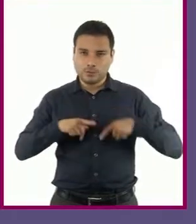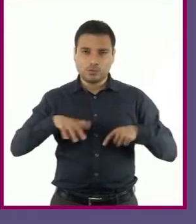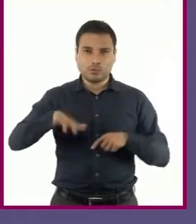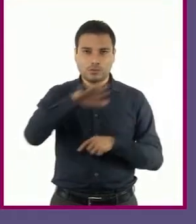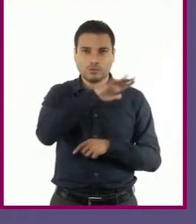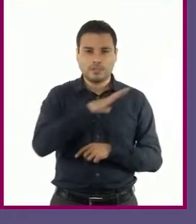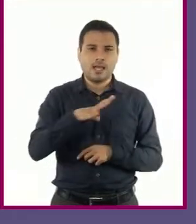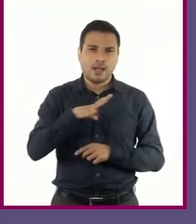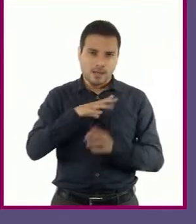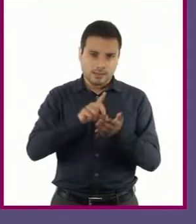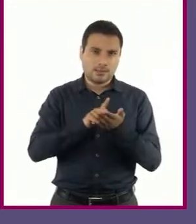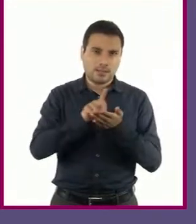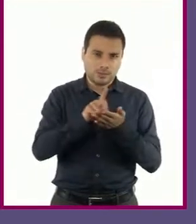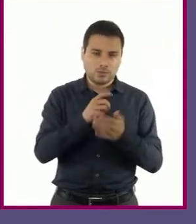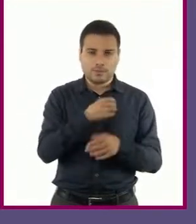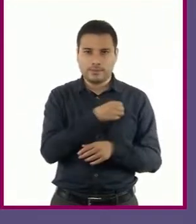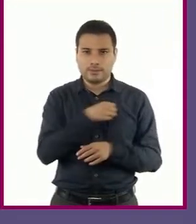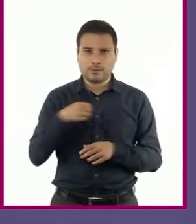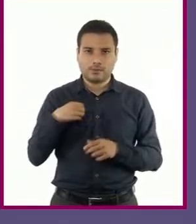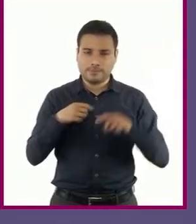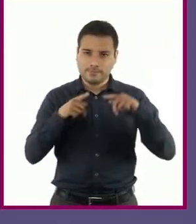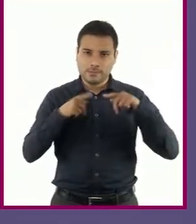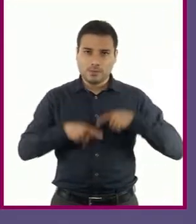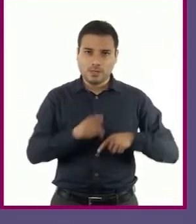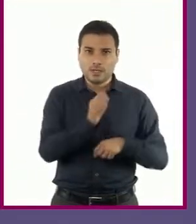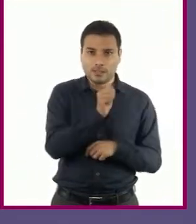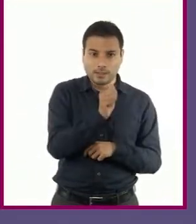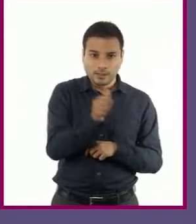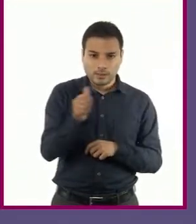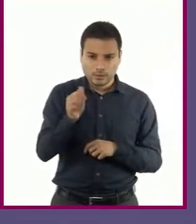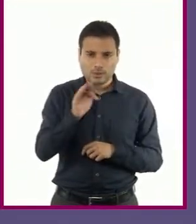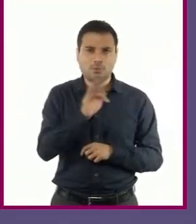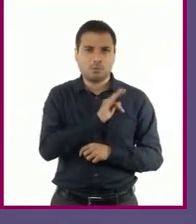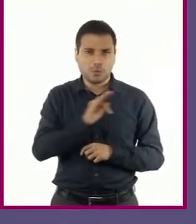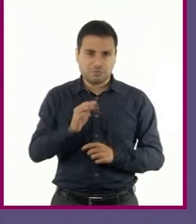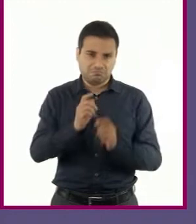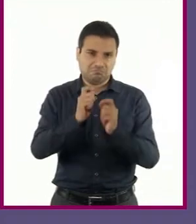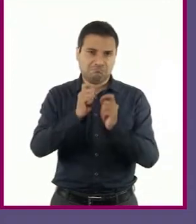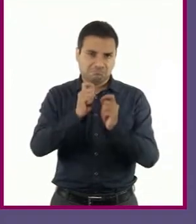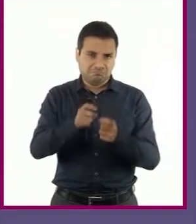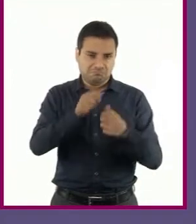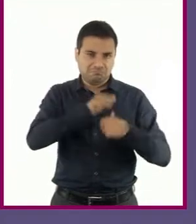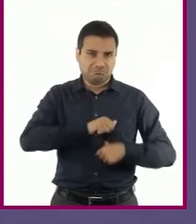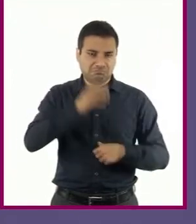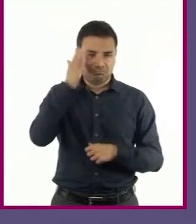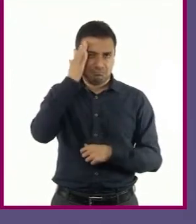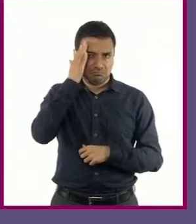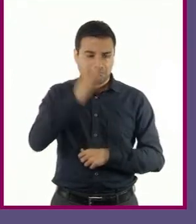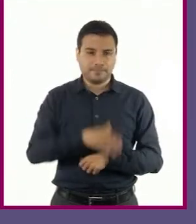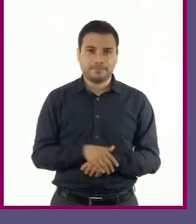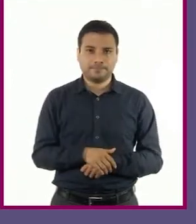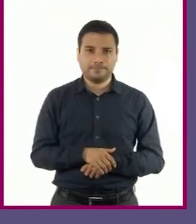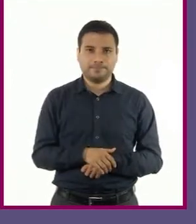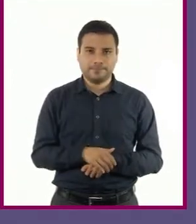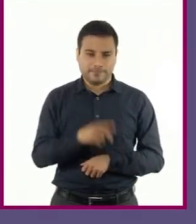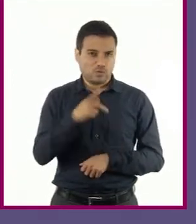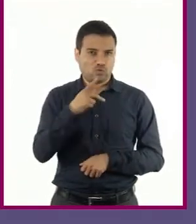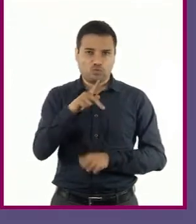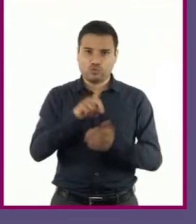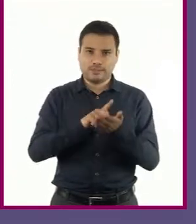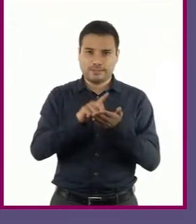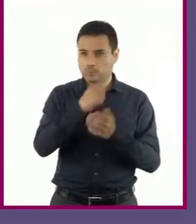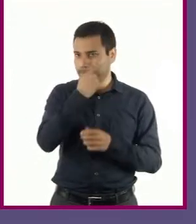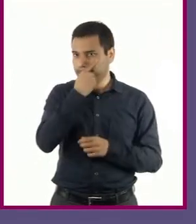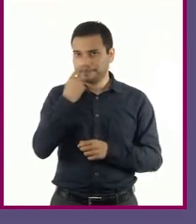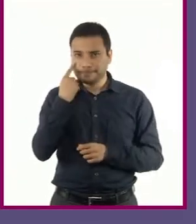derechos y obligaciones. Cada individuo puede aspirar a ser representante de la voluntad popular. Tiene derecho a elegir libremente a